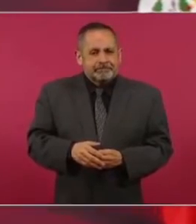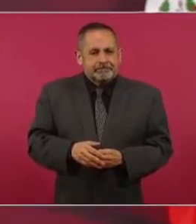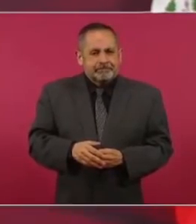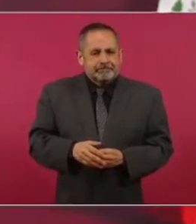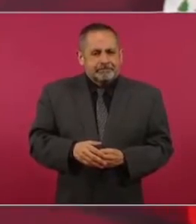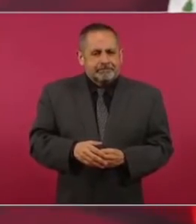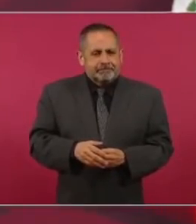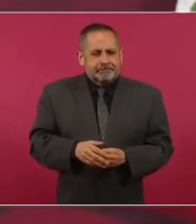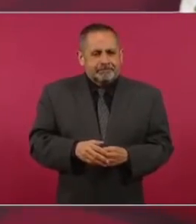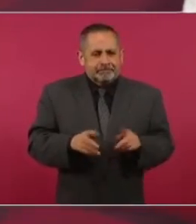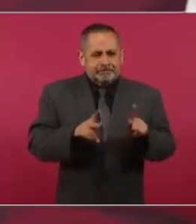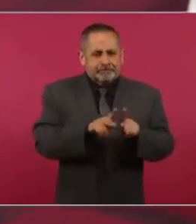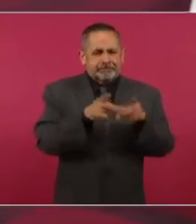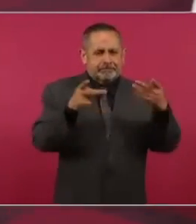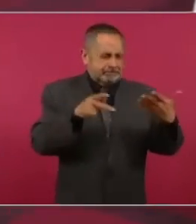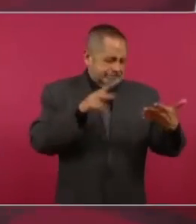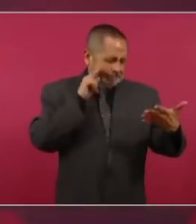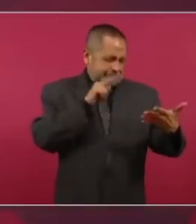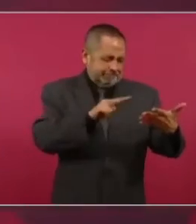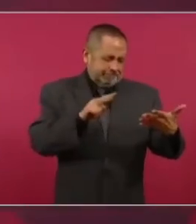de formación profesional.